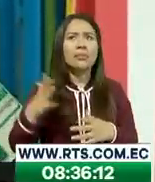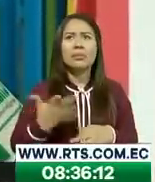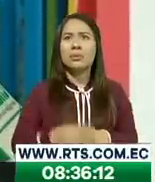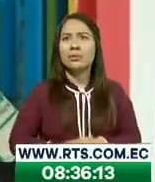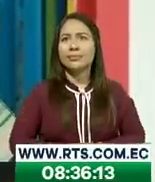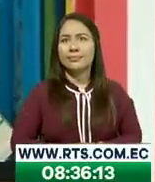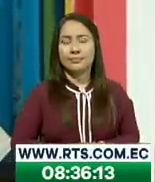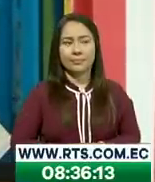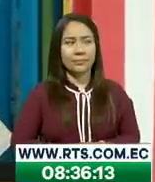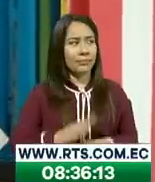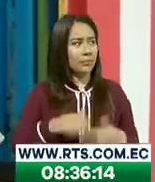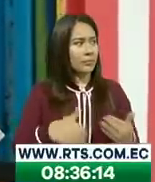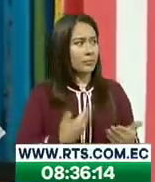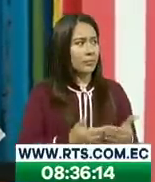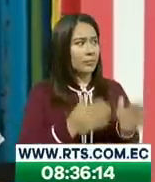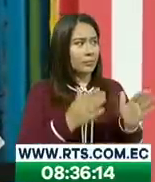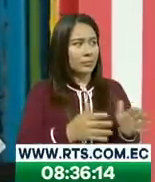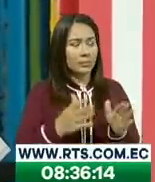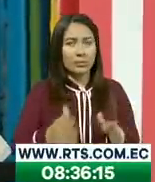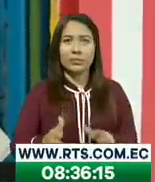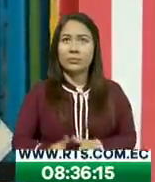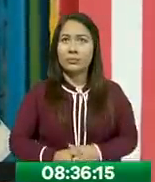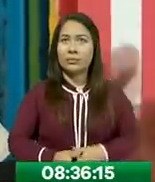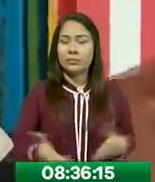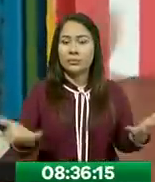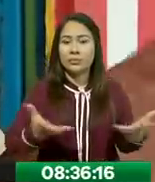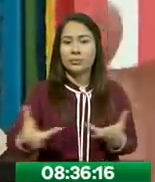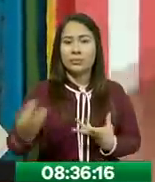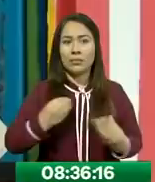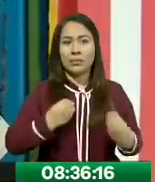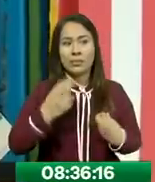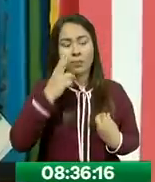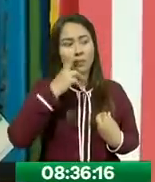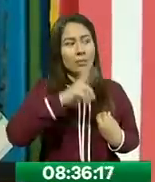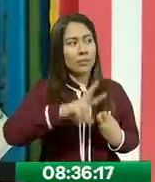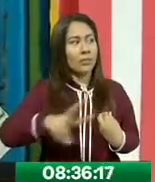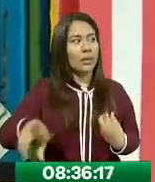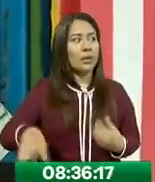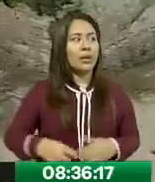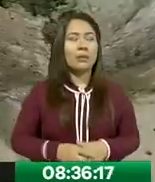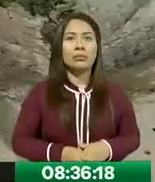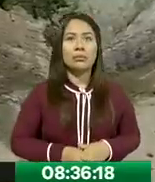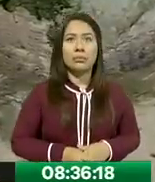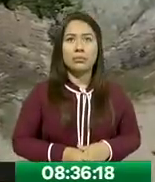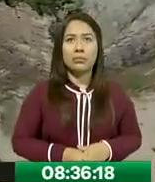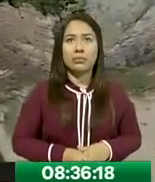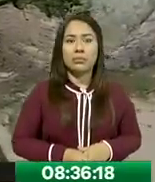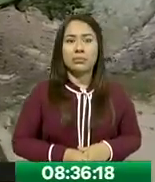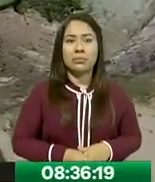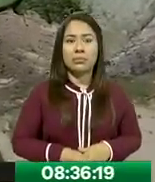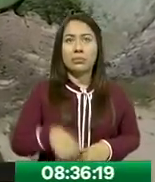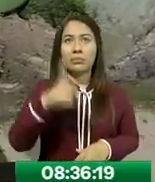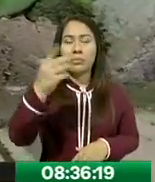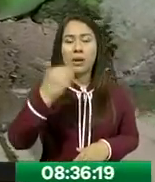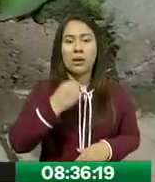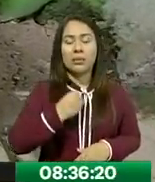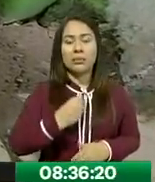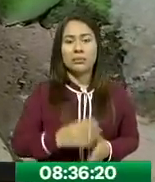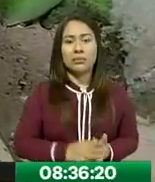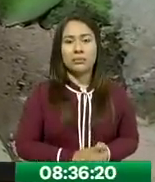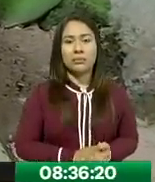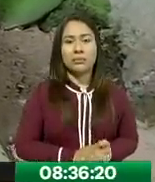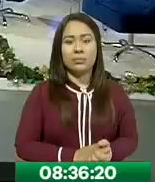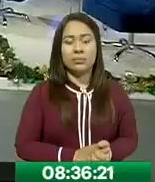ninguno. ¿Tiene alarma el... Claro que la alarma, pero esta noche no sonó, no sonó para nada sonó. Informó Julio César Saona.